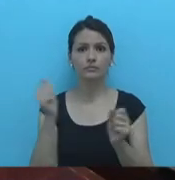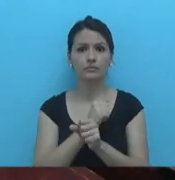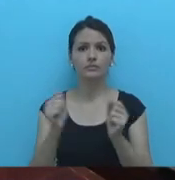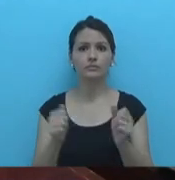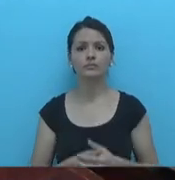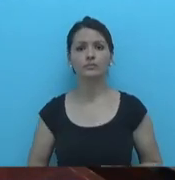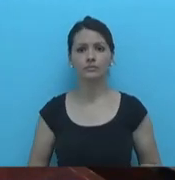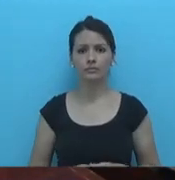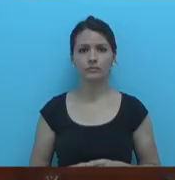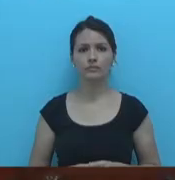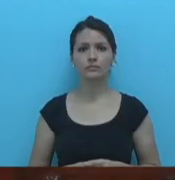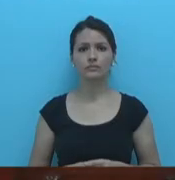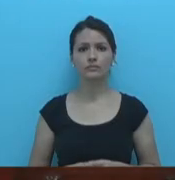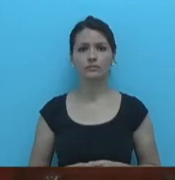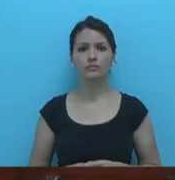aprobado.